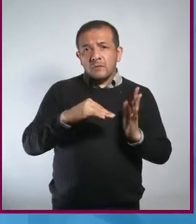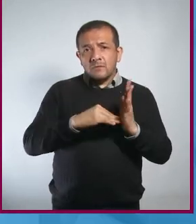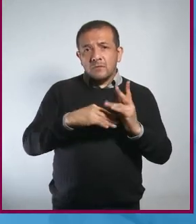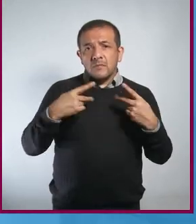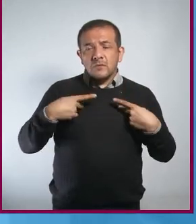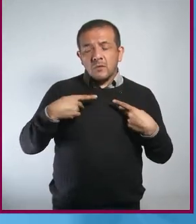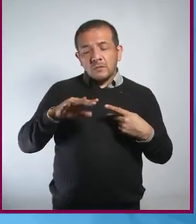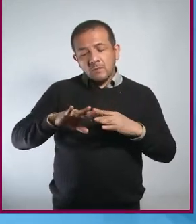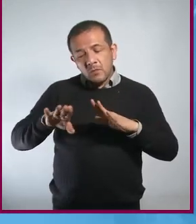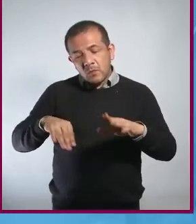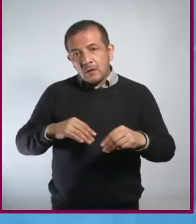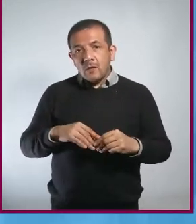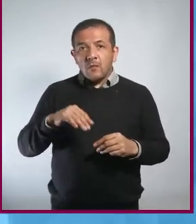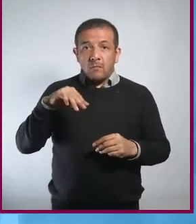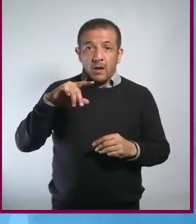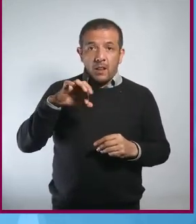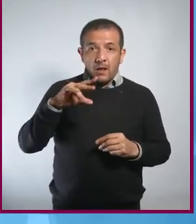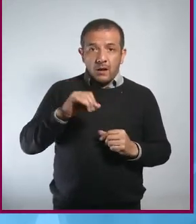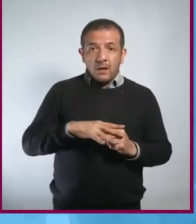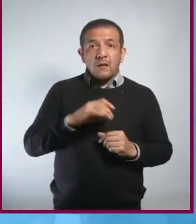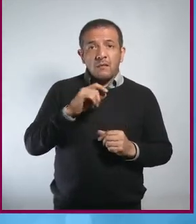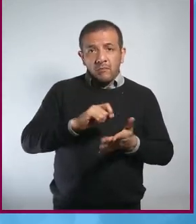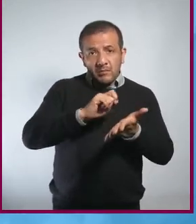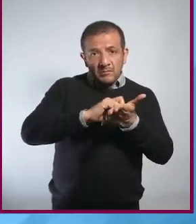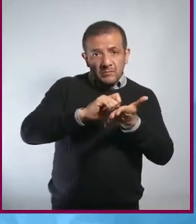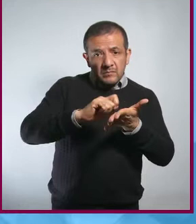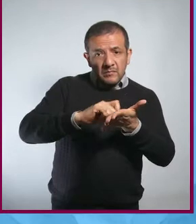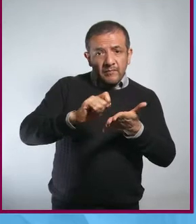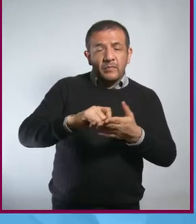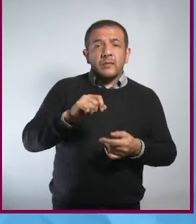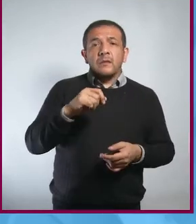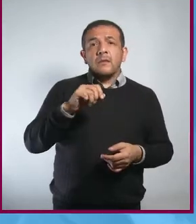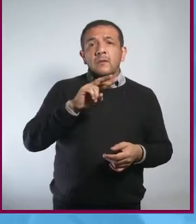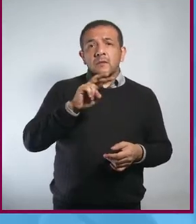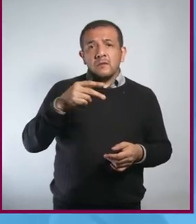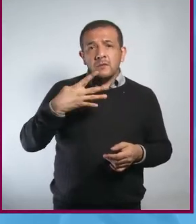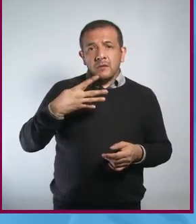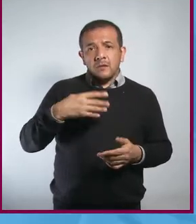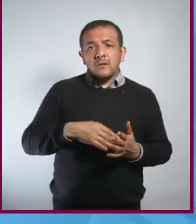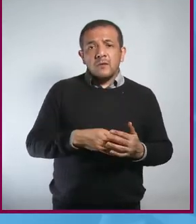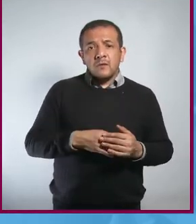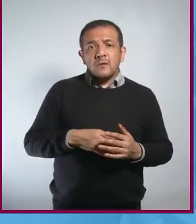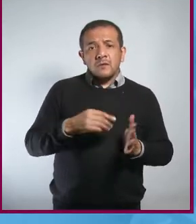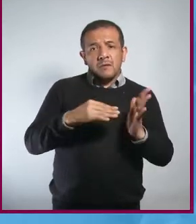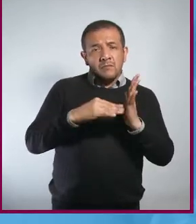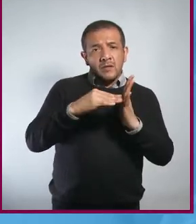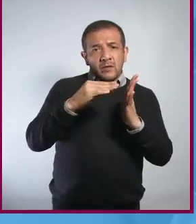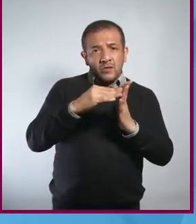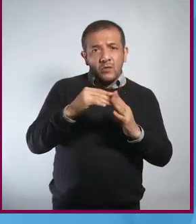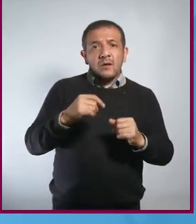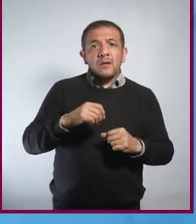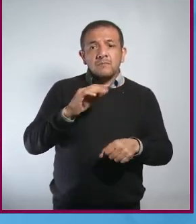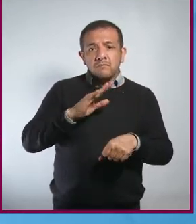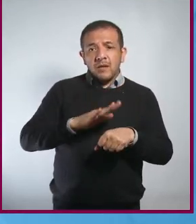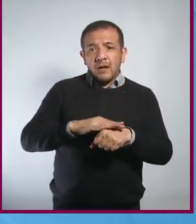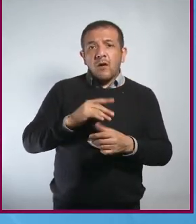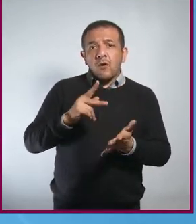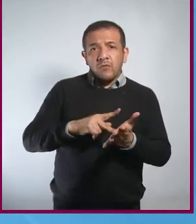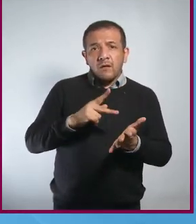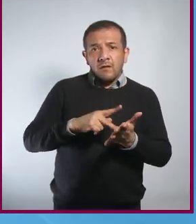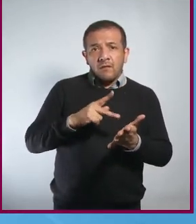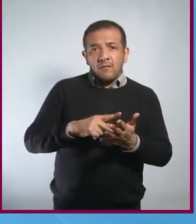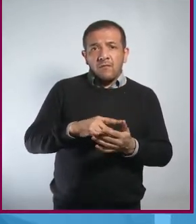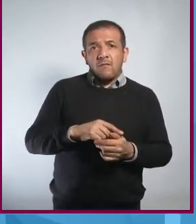malaria y se registraron 214 millones de nuevos casos de la enfermedad. A través de